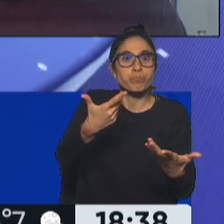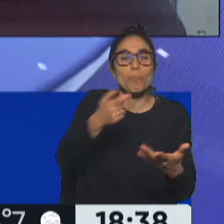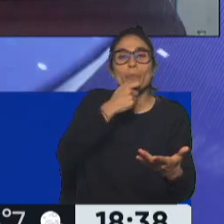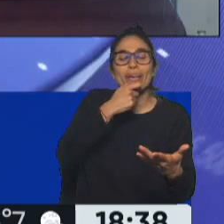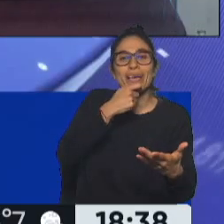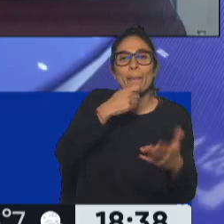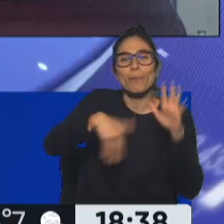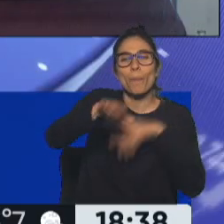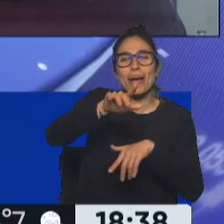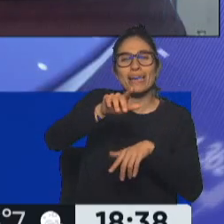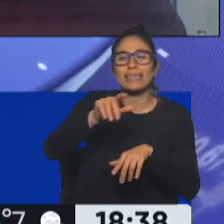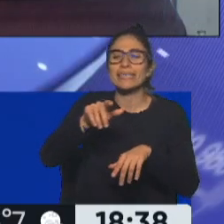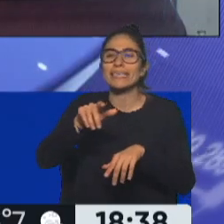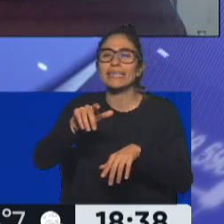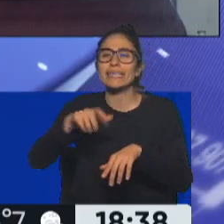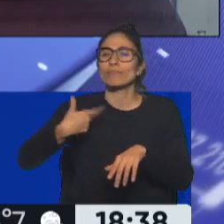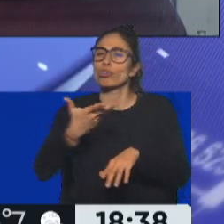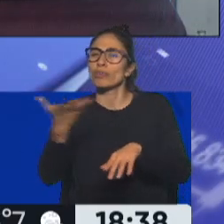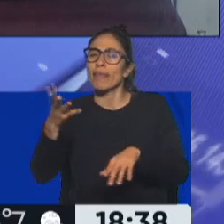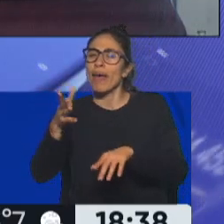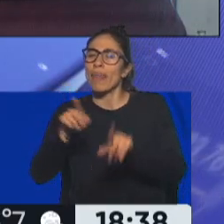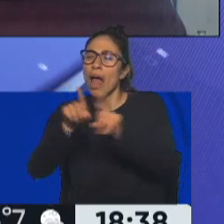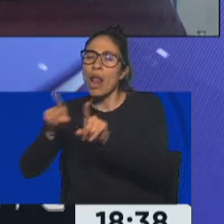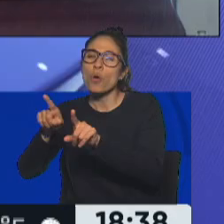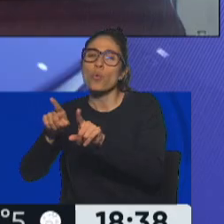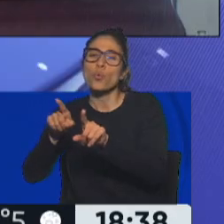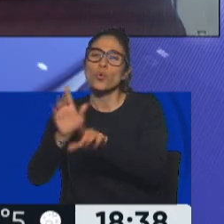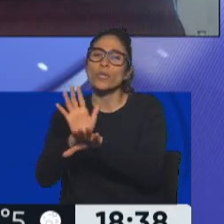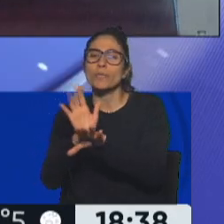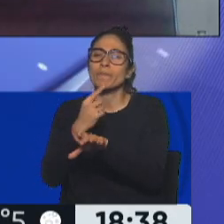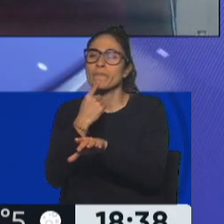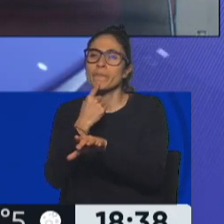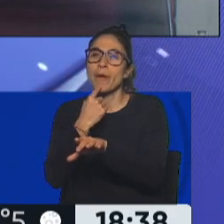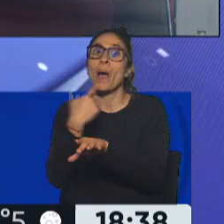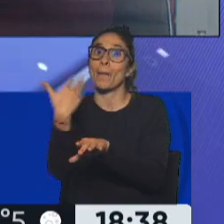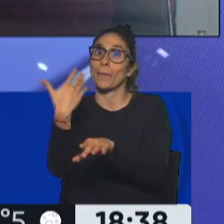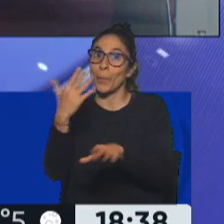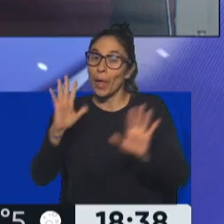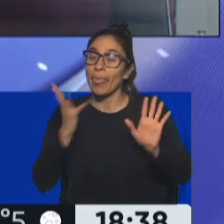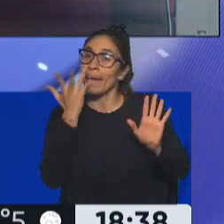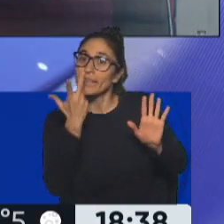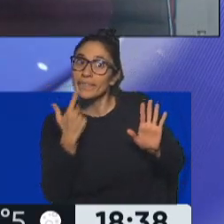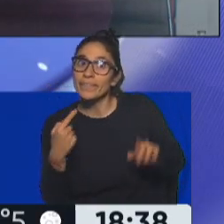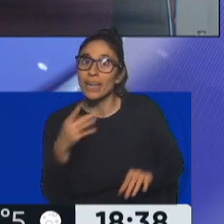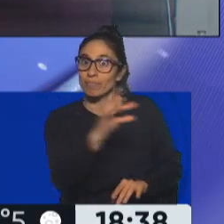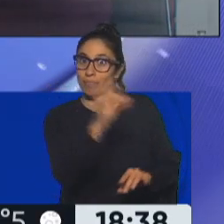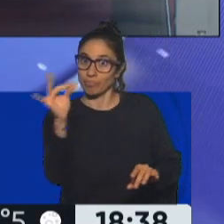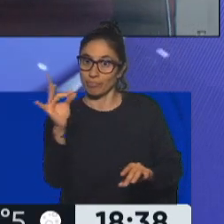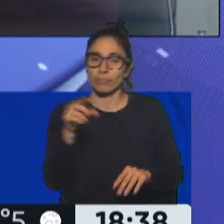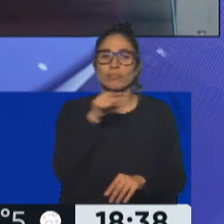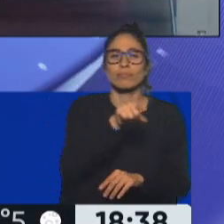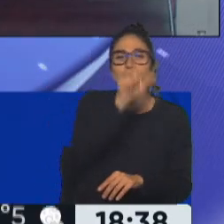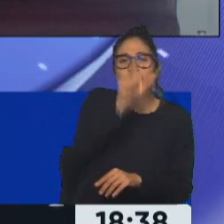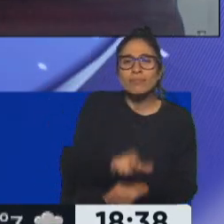sectores medios, pero teniendo en cuenta que este joven viene de una familia, digamos, de origen relativamente